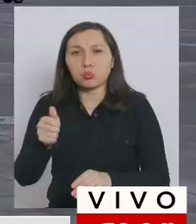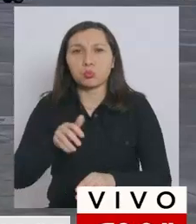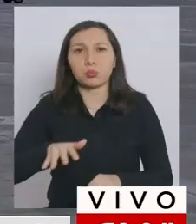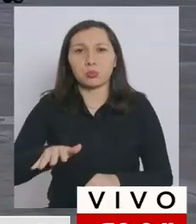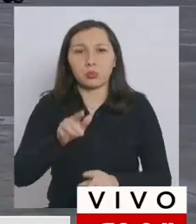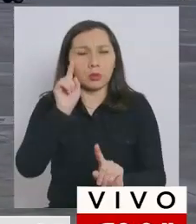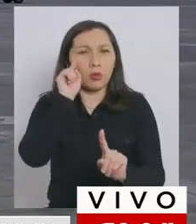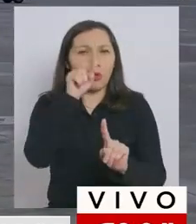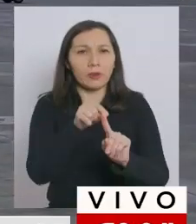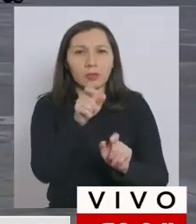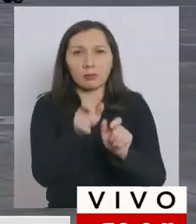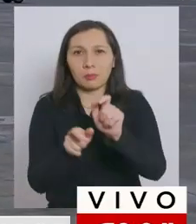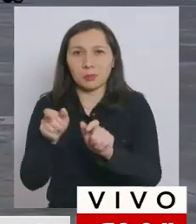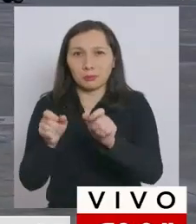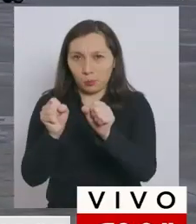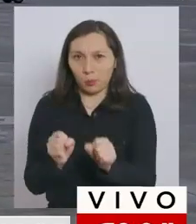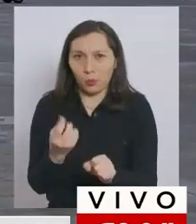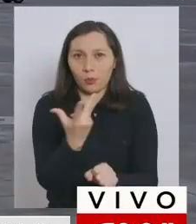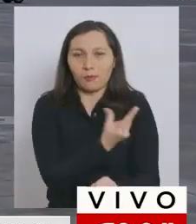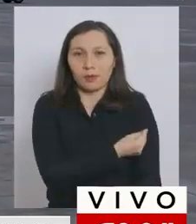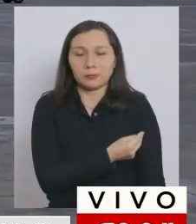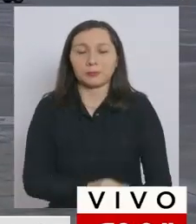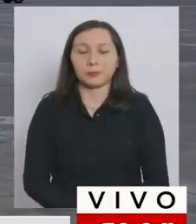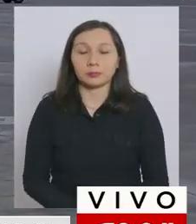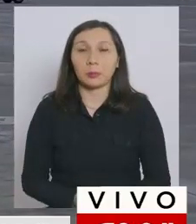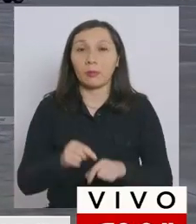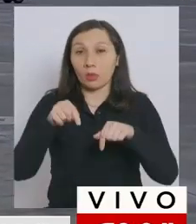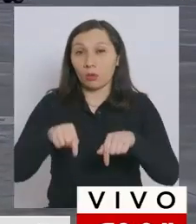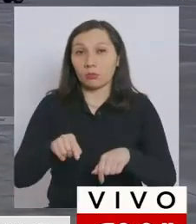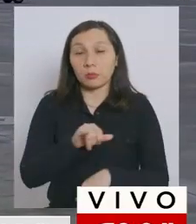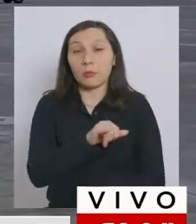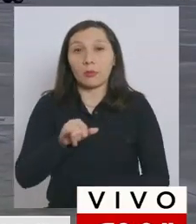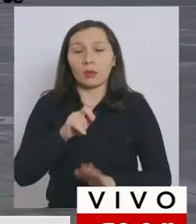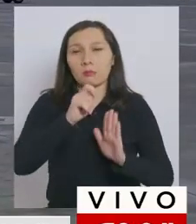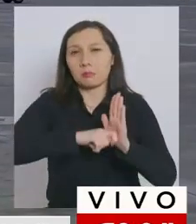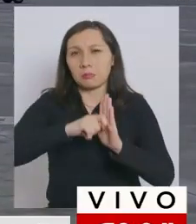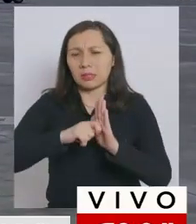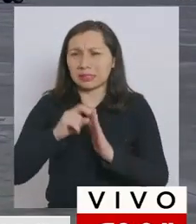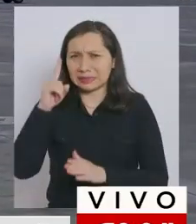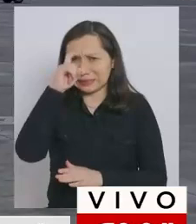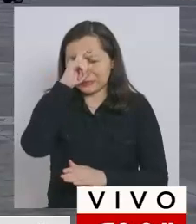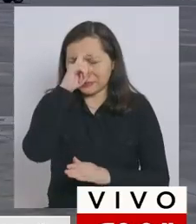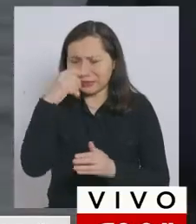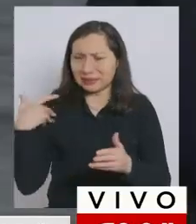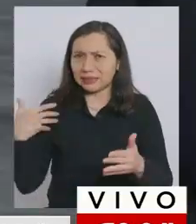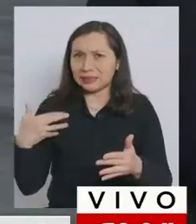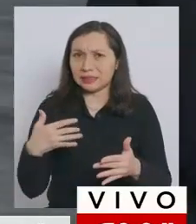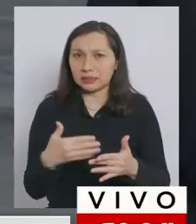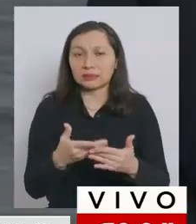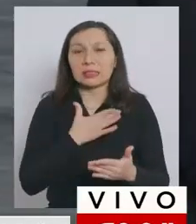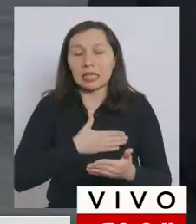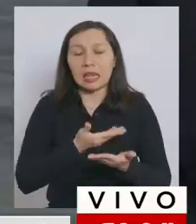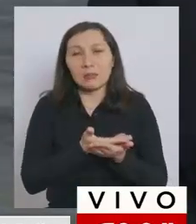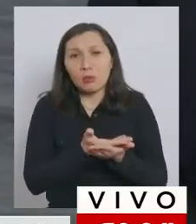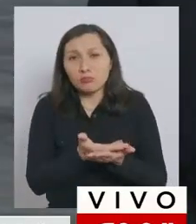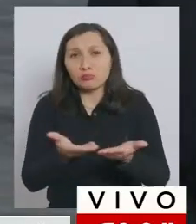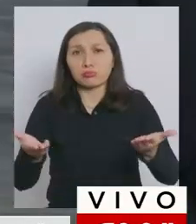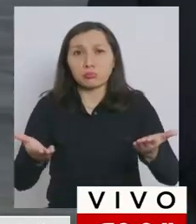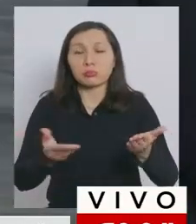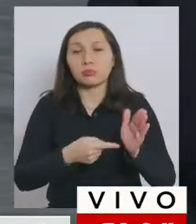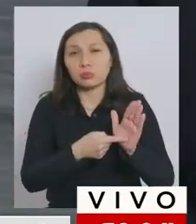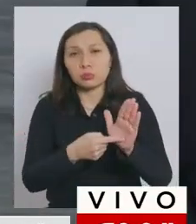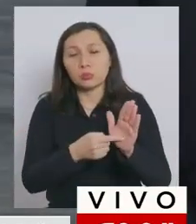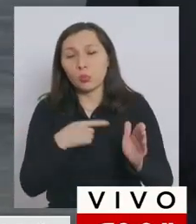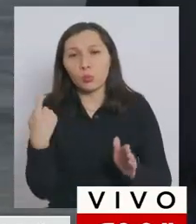objetivo hoy después de meses tan duros queremos compartir con todos nuestros